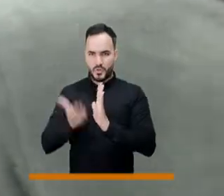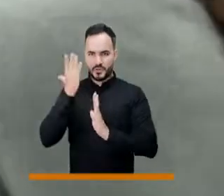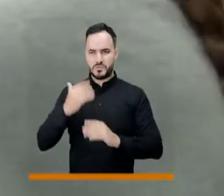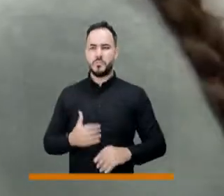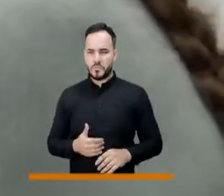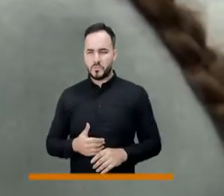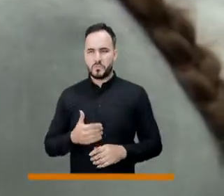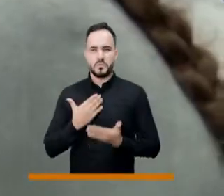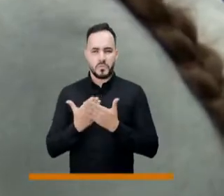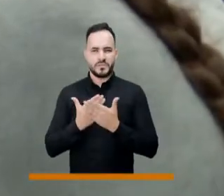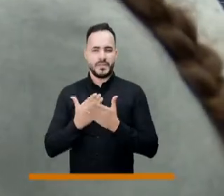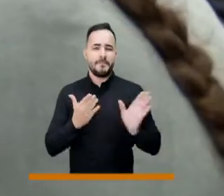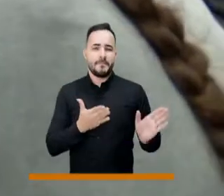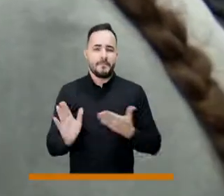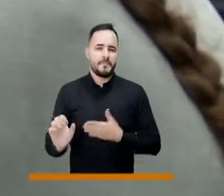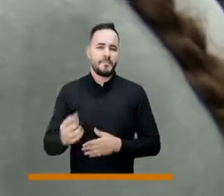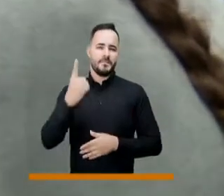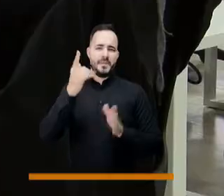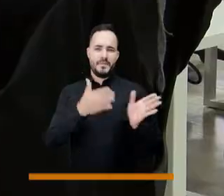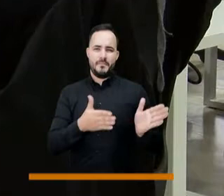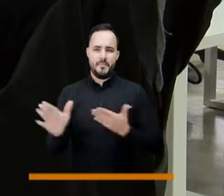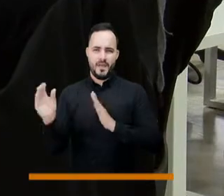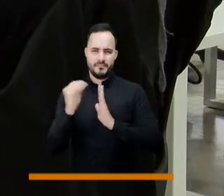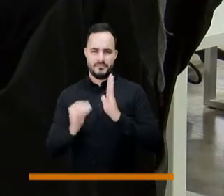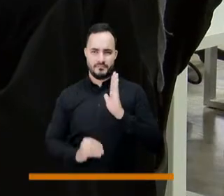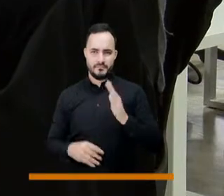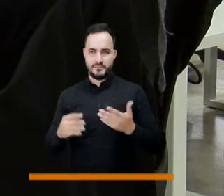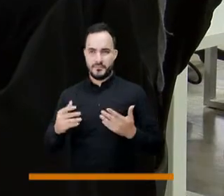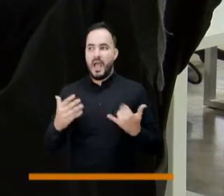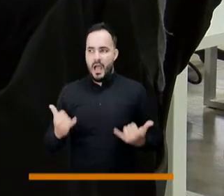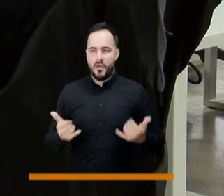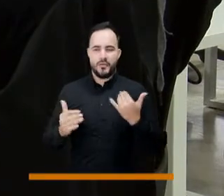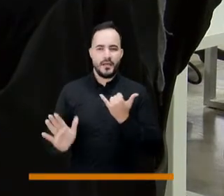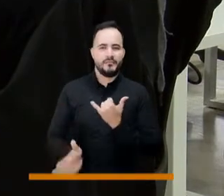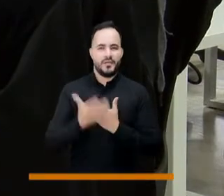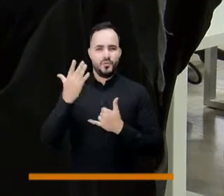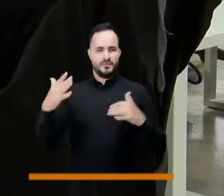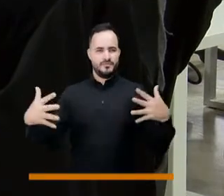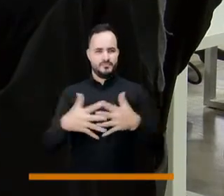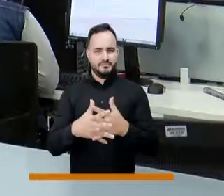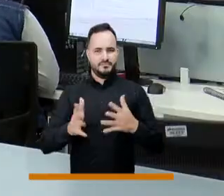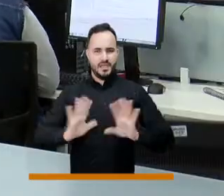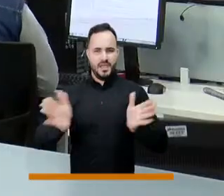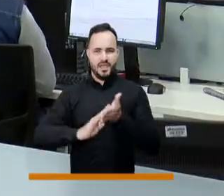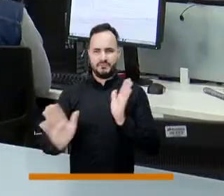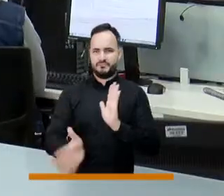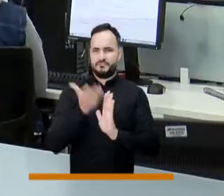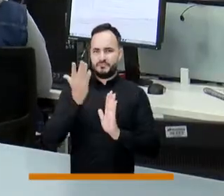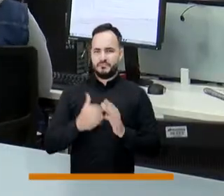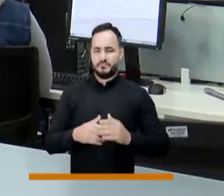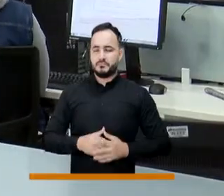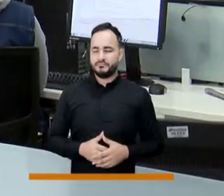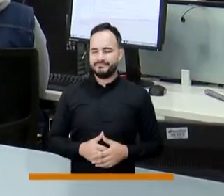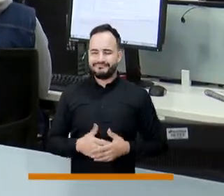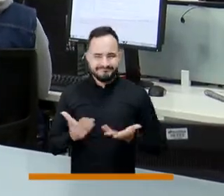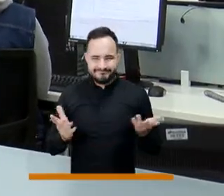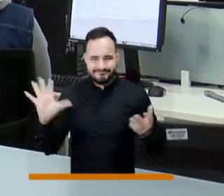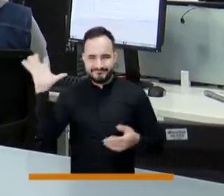tecnología e innovación, que ya también está actualizado. Entonces,